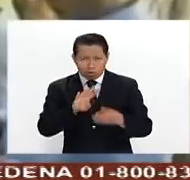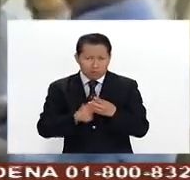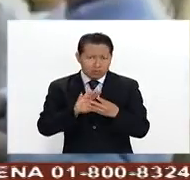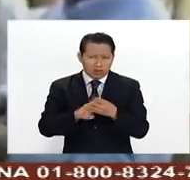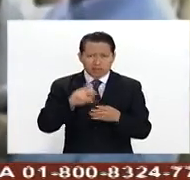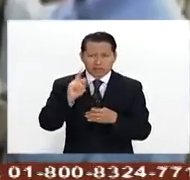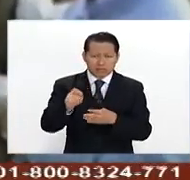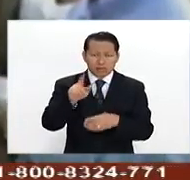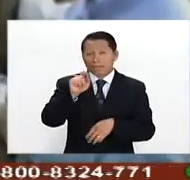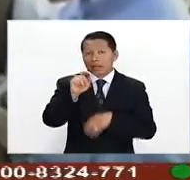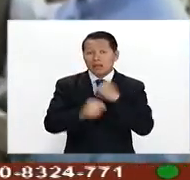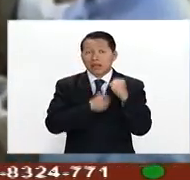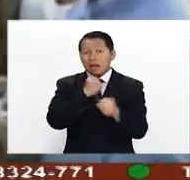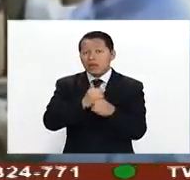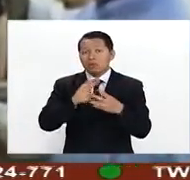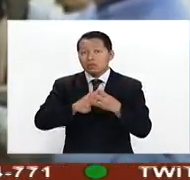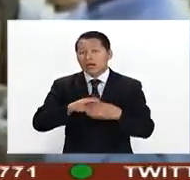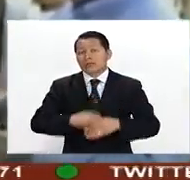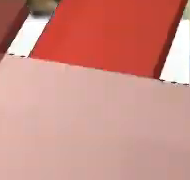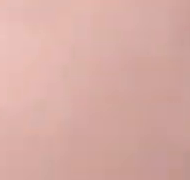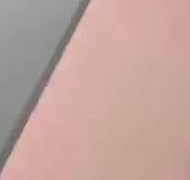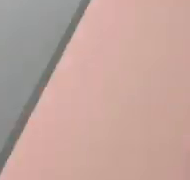es de más de 20 años de cárcel.